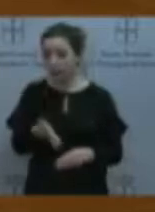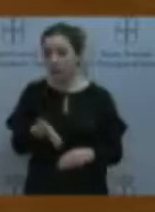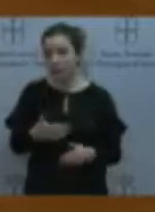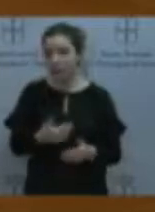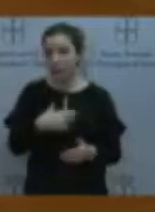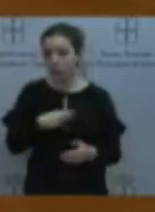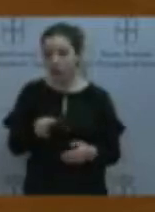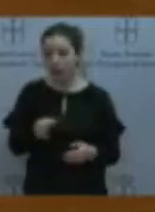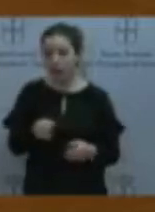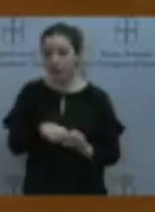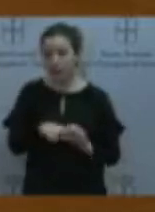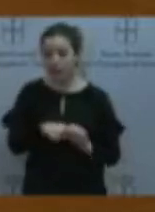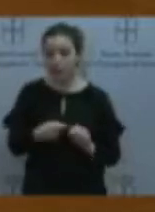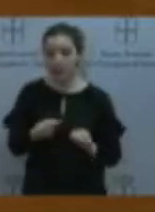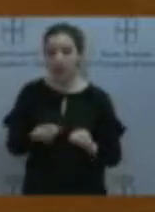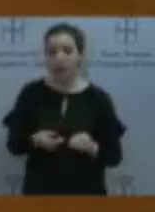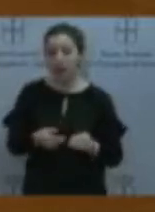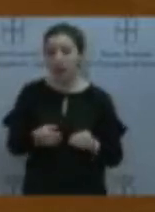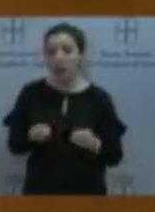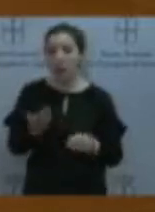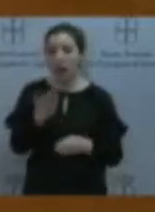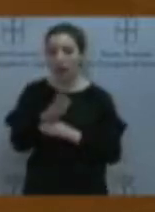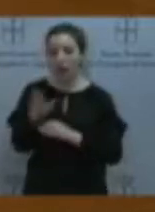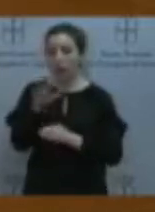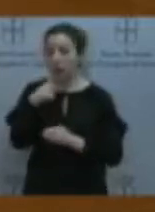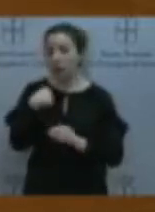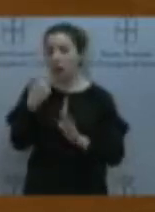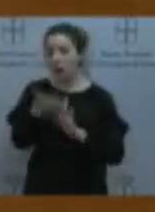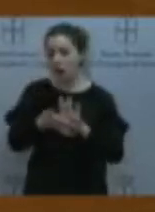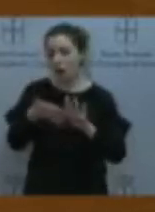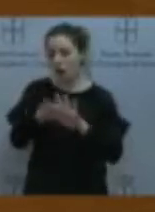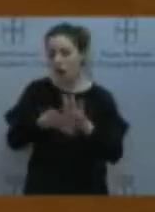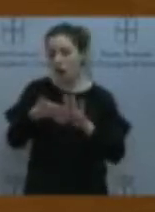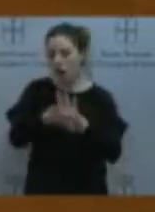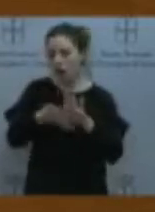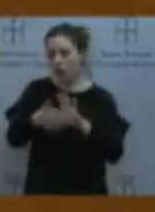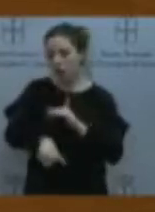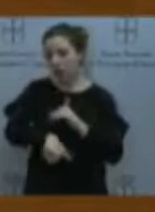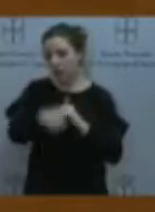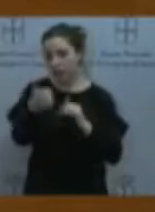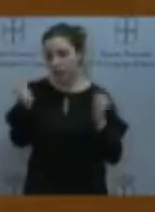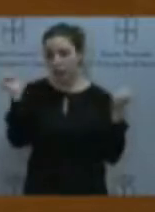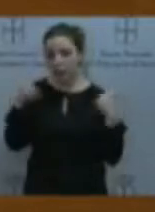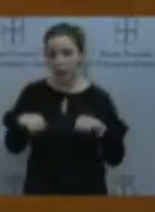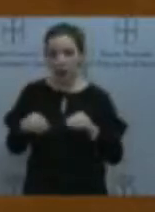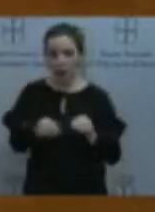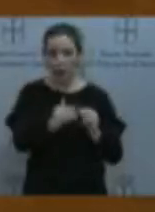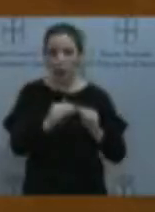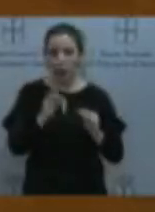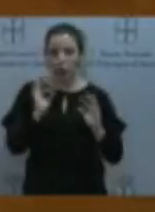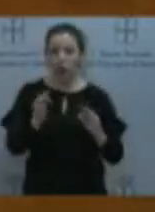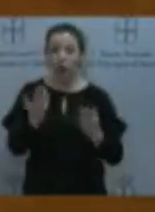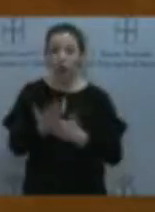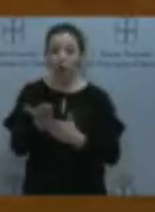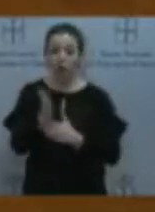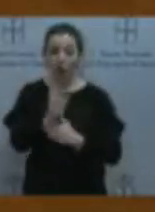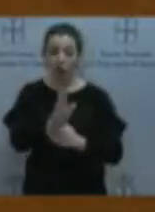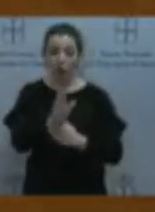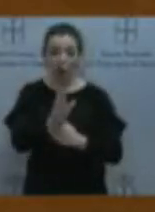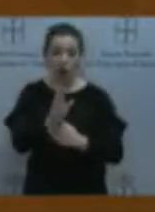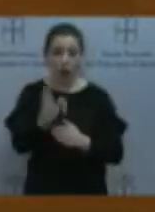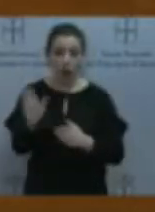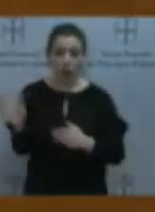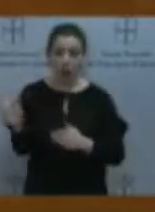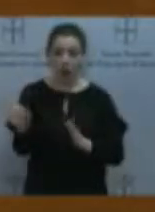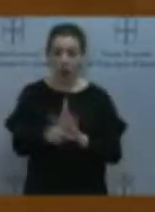tanto falado, de tener tanto aprobado con gran consenso la parte propositiva de esta proposición que presenta el Partido Popular de esta